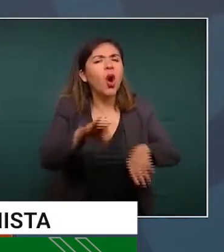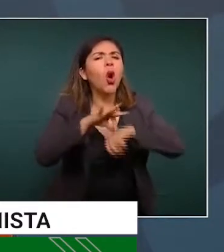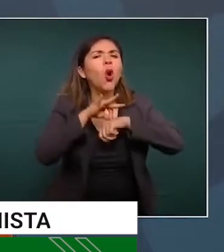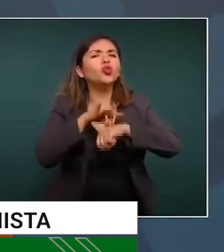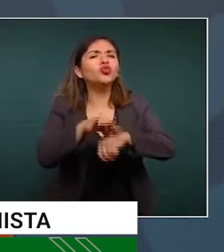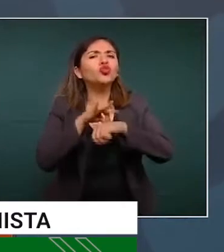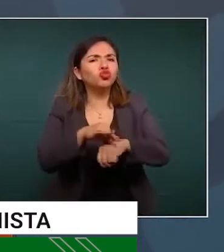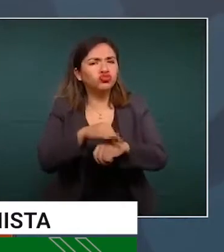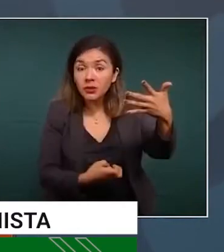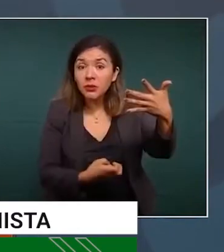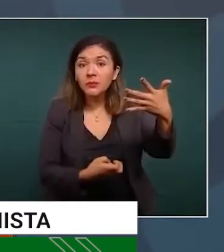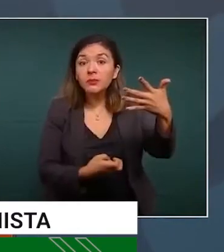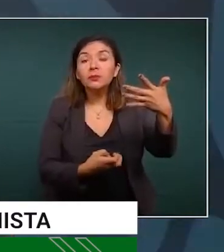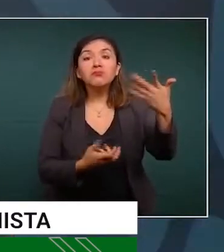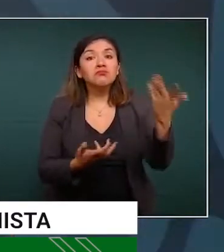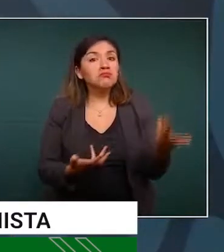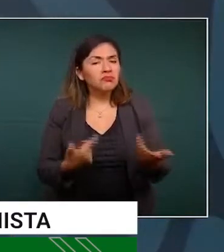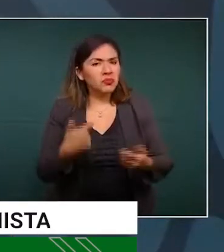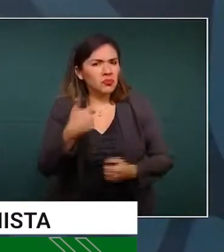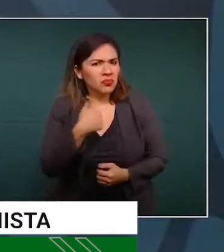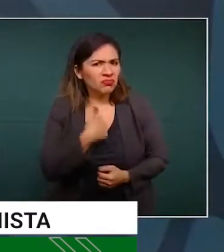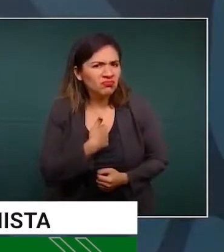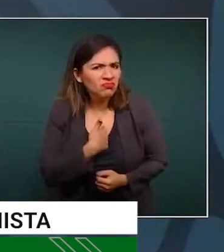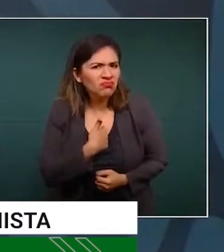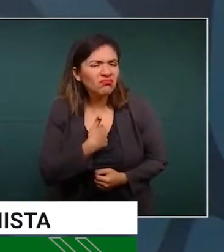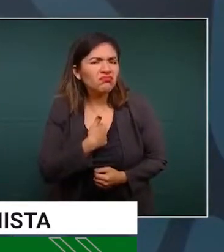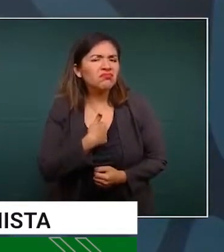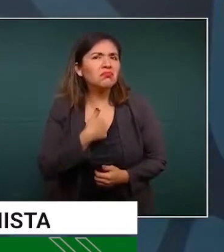reales, datos duros. Yo